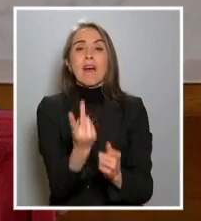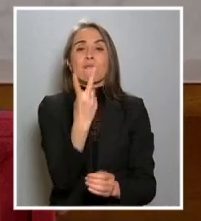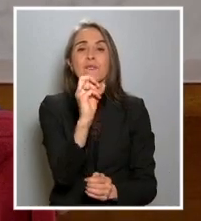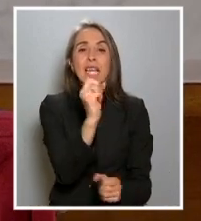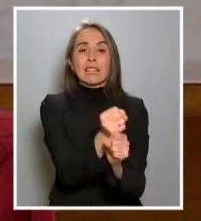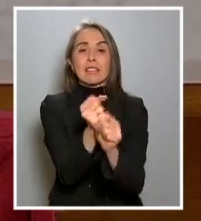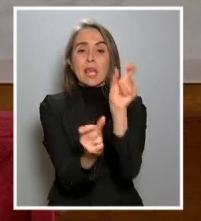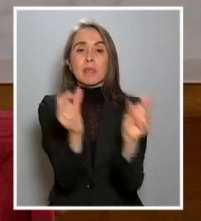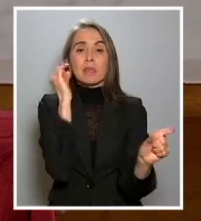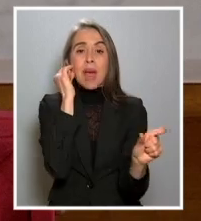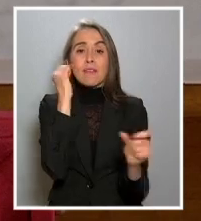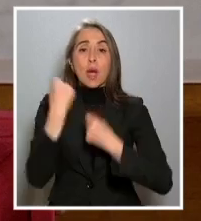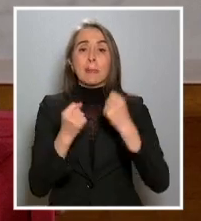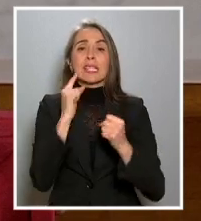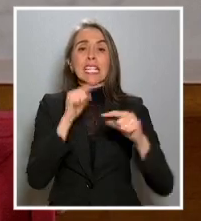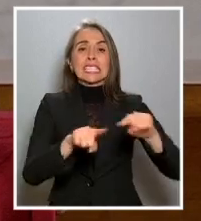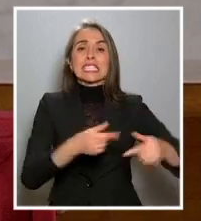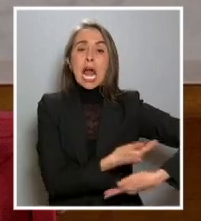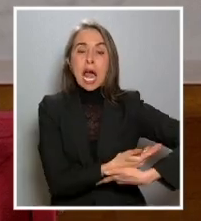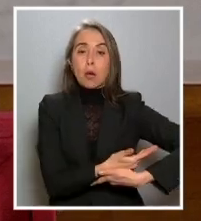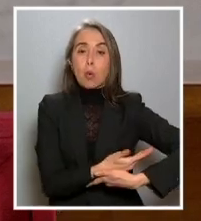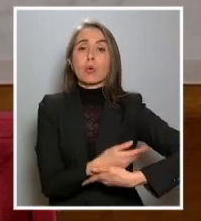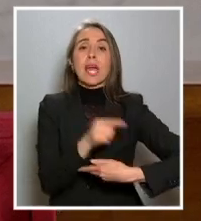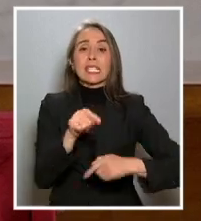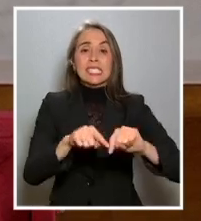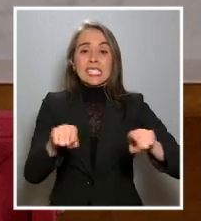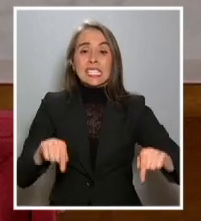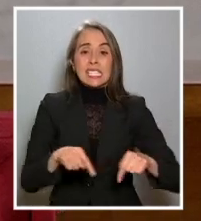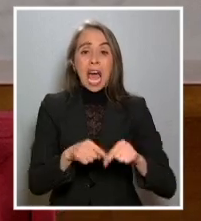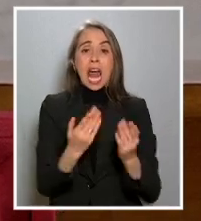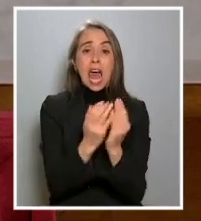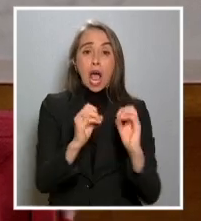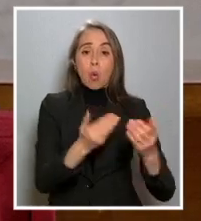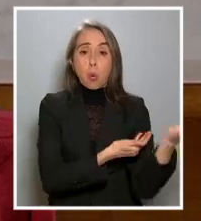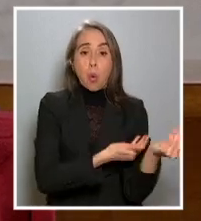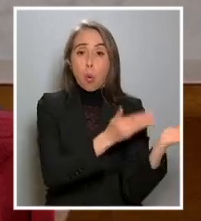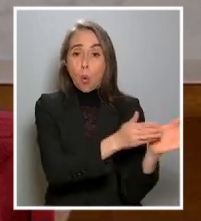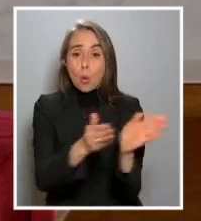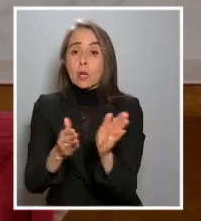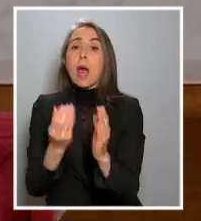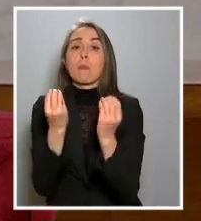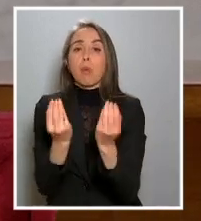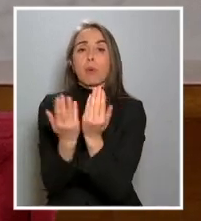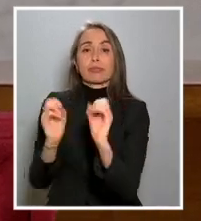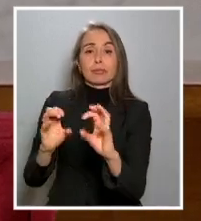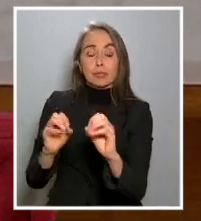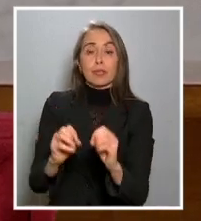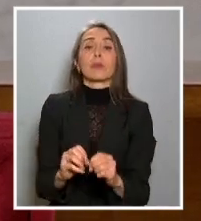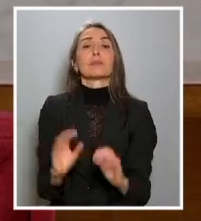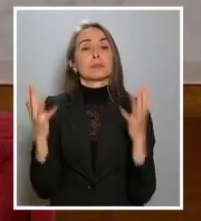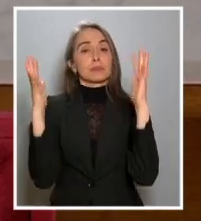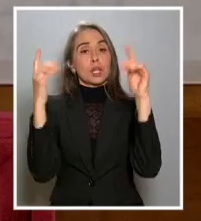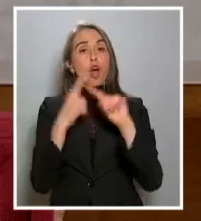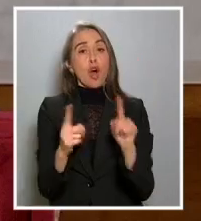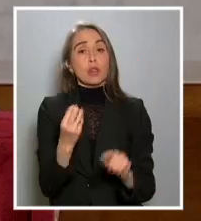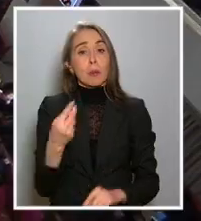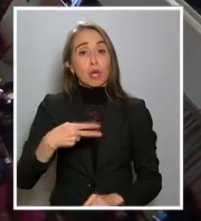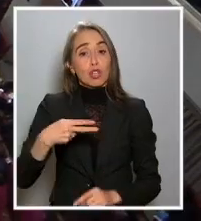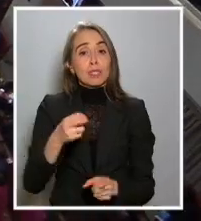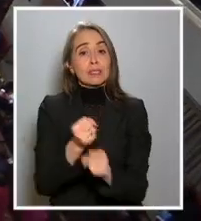tiempo resguardando la calidad educativa de estos establecimientos. Otra buena noticia en materia